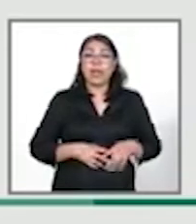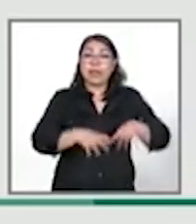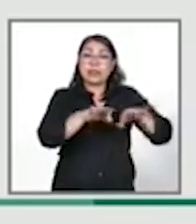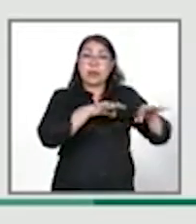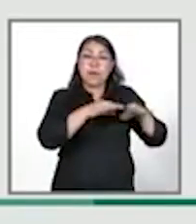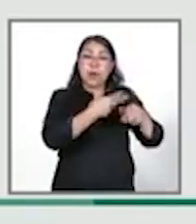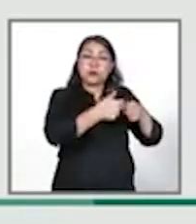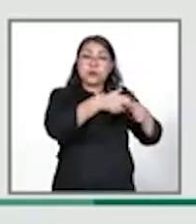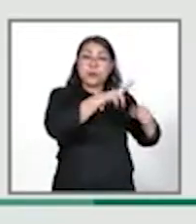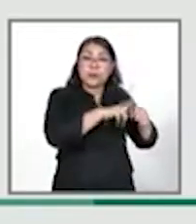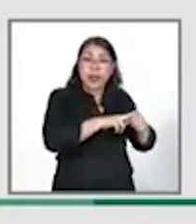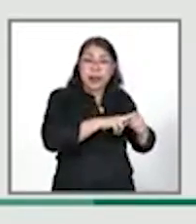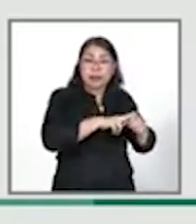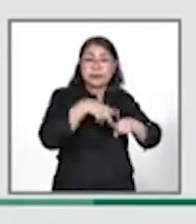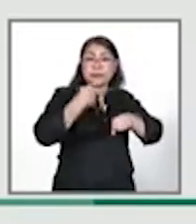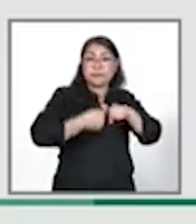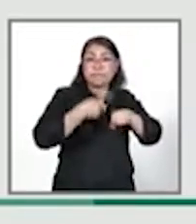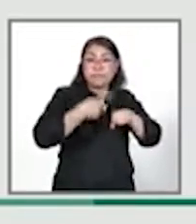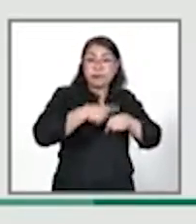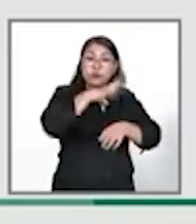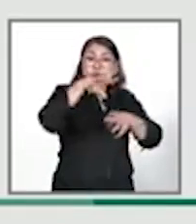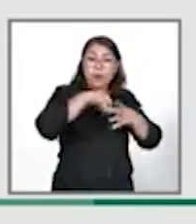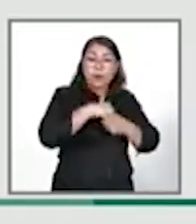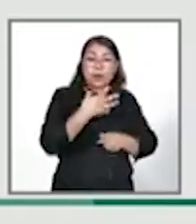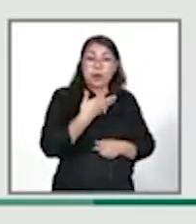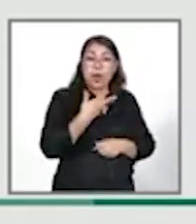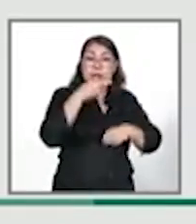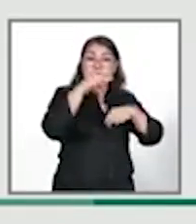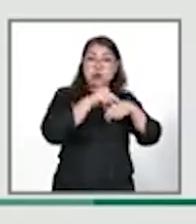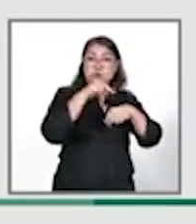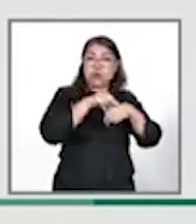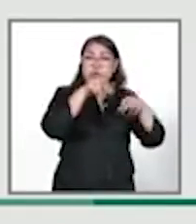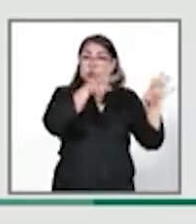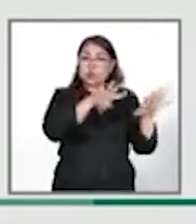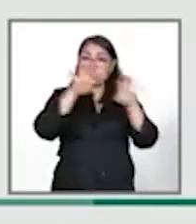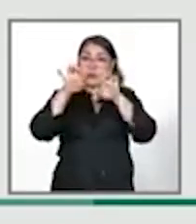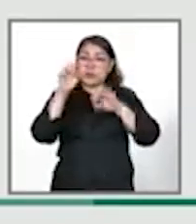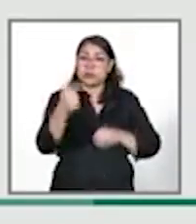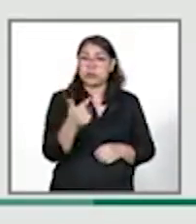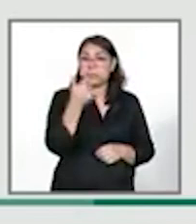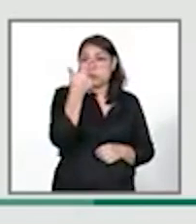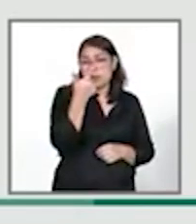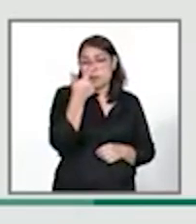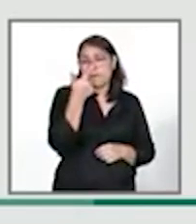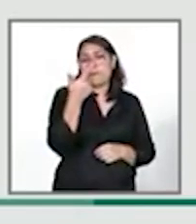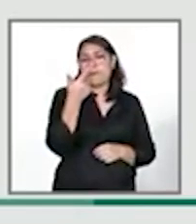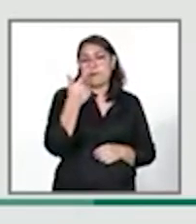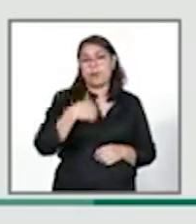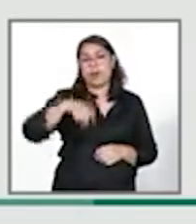salud que se ha visto afectado por esta enfermedad son 907 médicos o médicas,